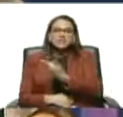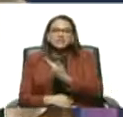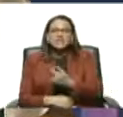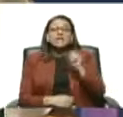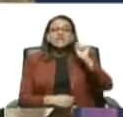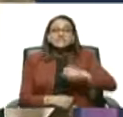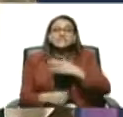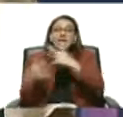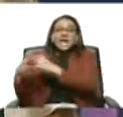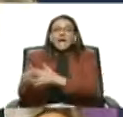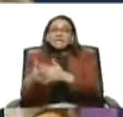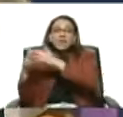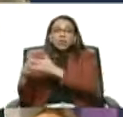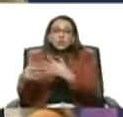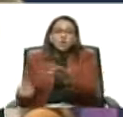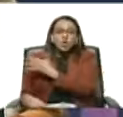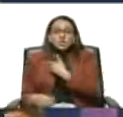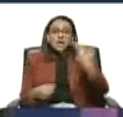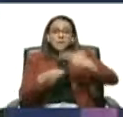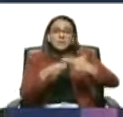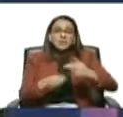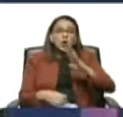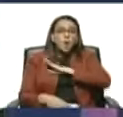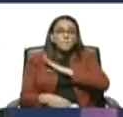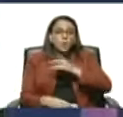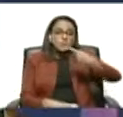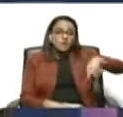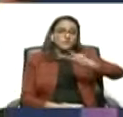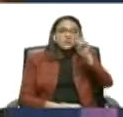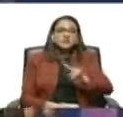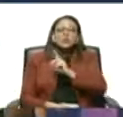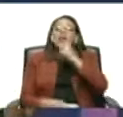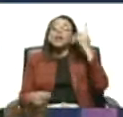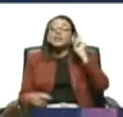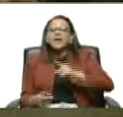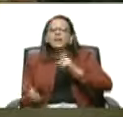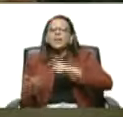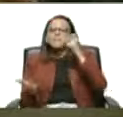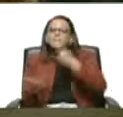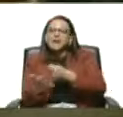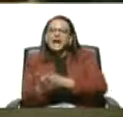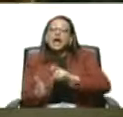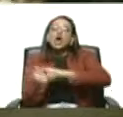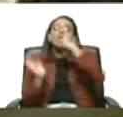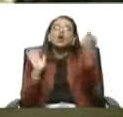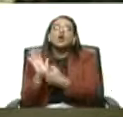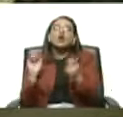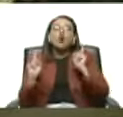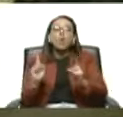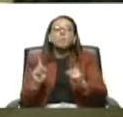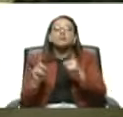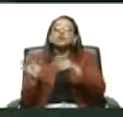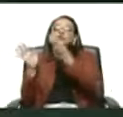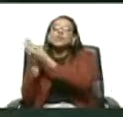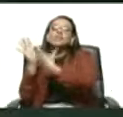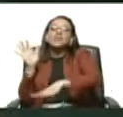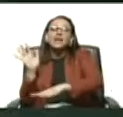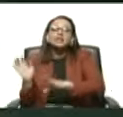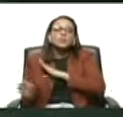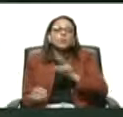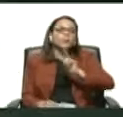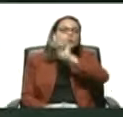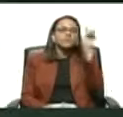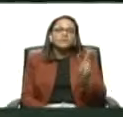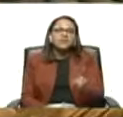que pagarlo a precio de mercado. Es un derecho de los venezolanos y las venezolanas, es un derecho de Venezuela. Nadie le da el derecho a